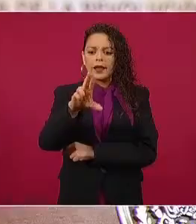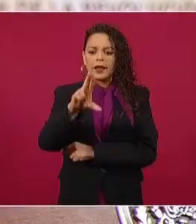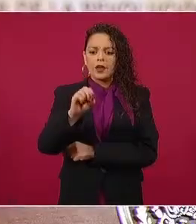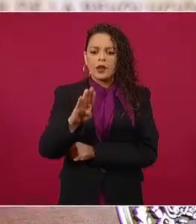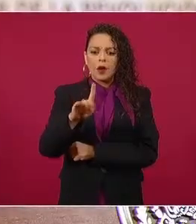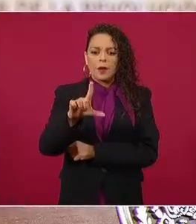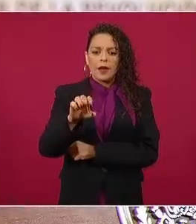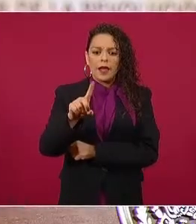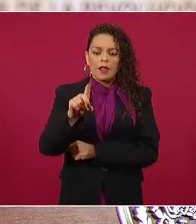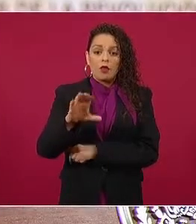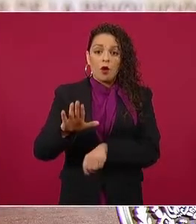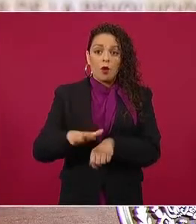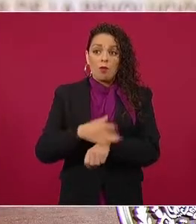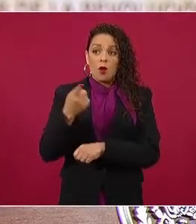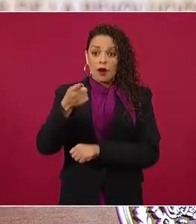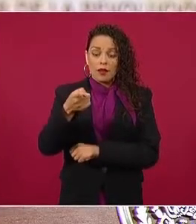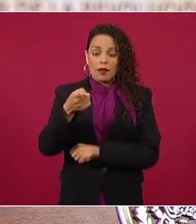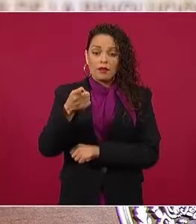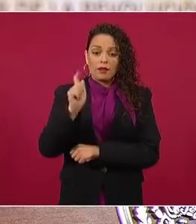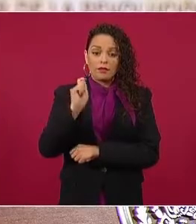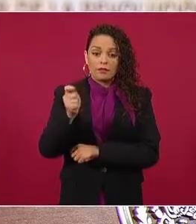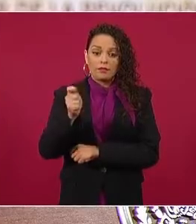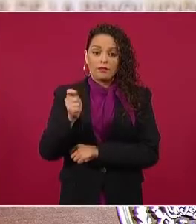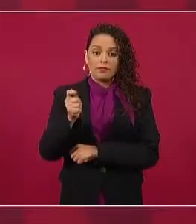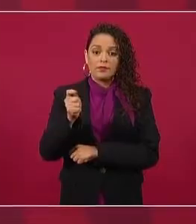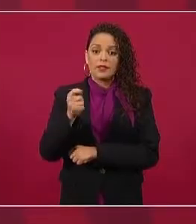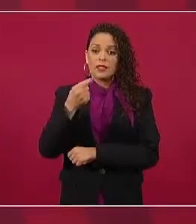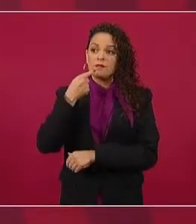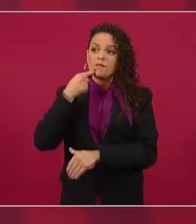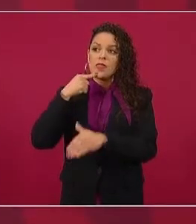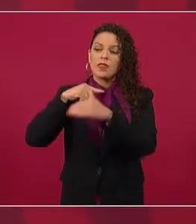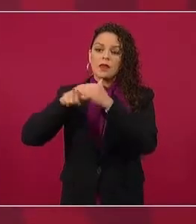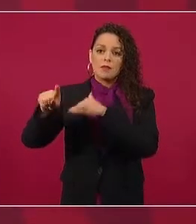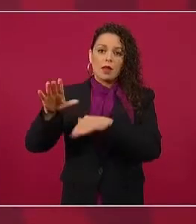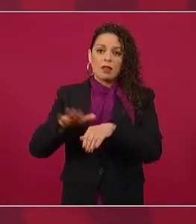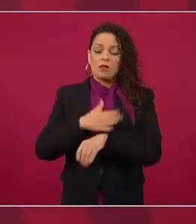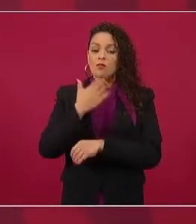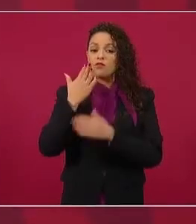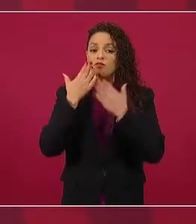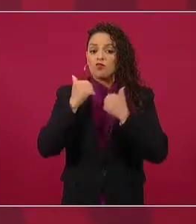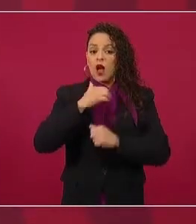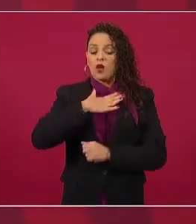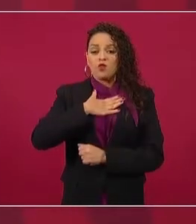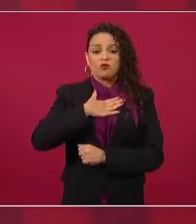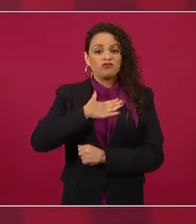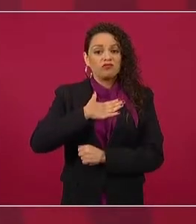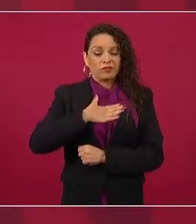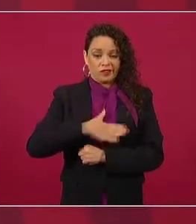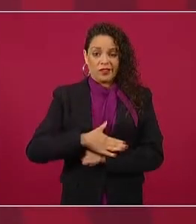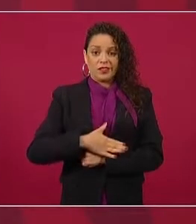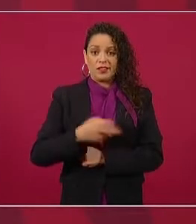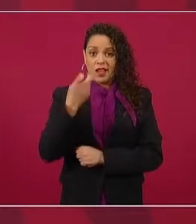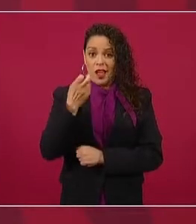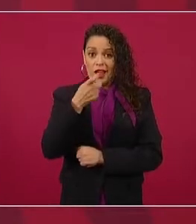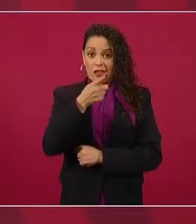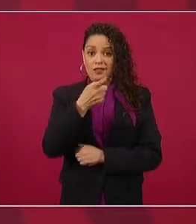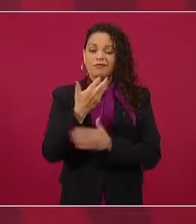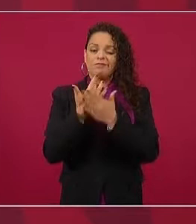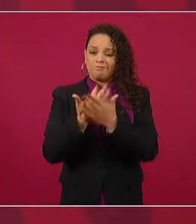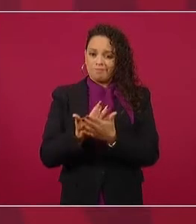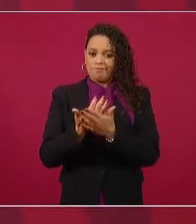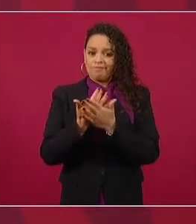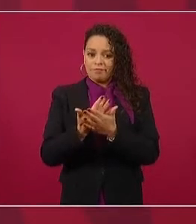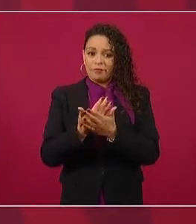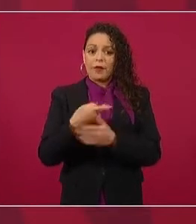demanda pendiente, más que nada una injusticia. Ya se les